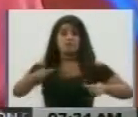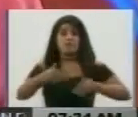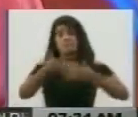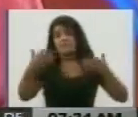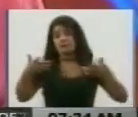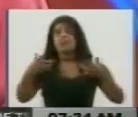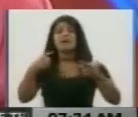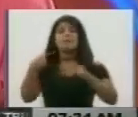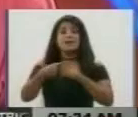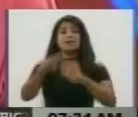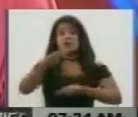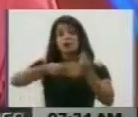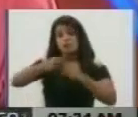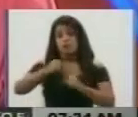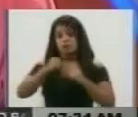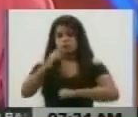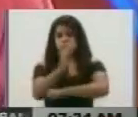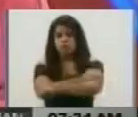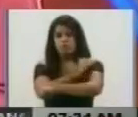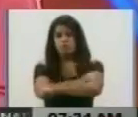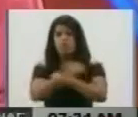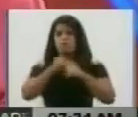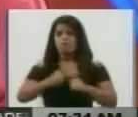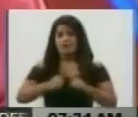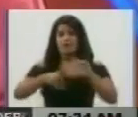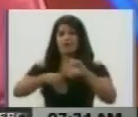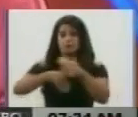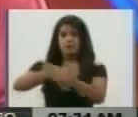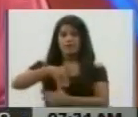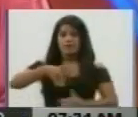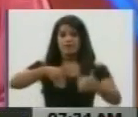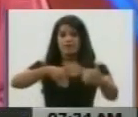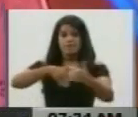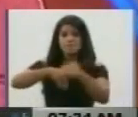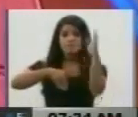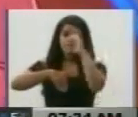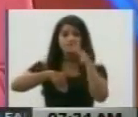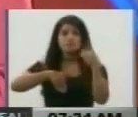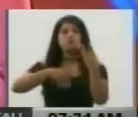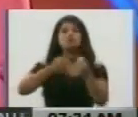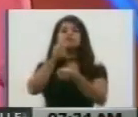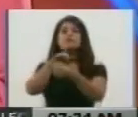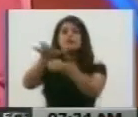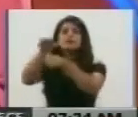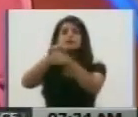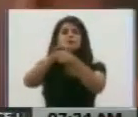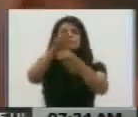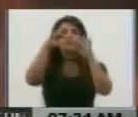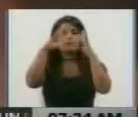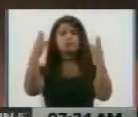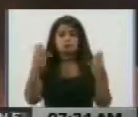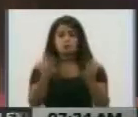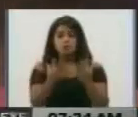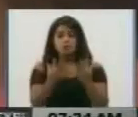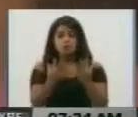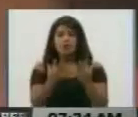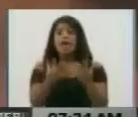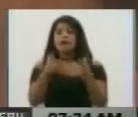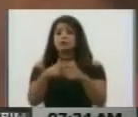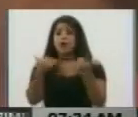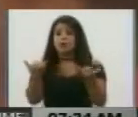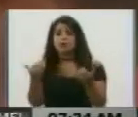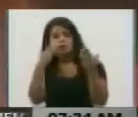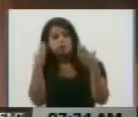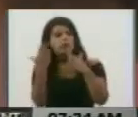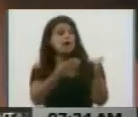peso económico también de toda esta región y con una gran influencia. Pues la disputa en Brasil no es solamente una disputa